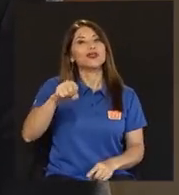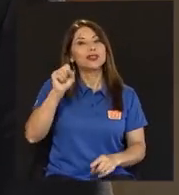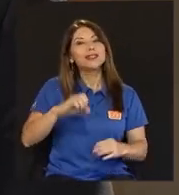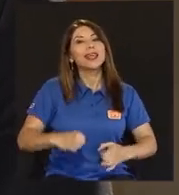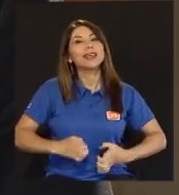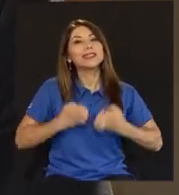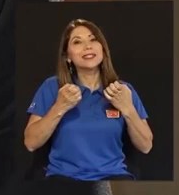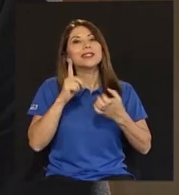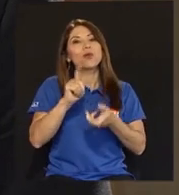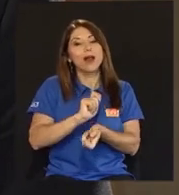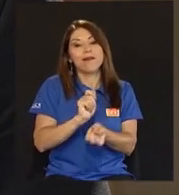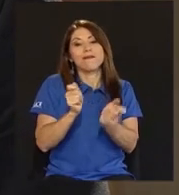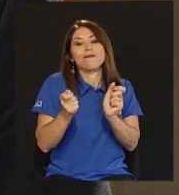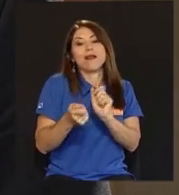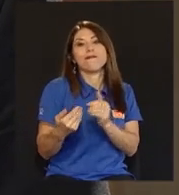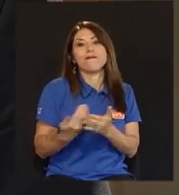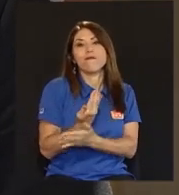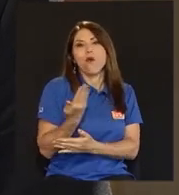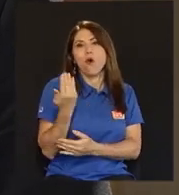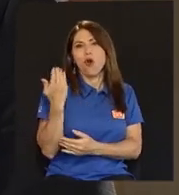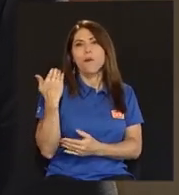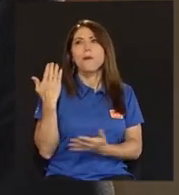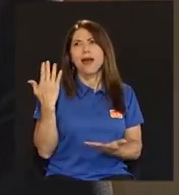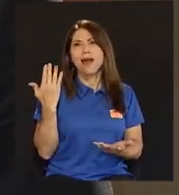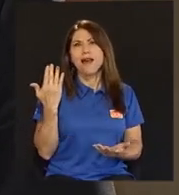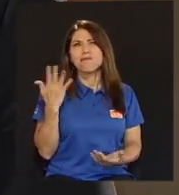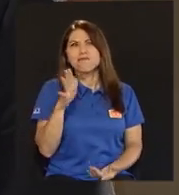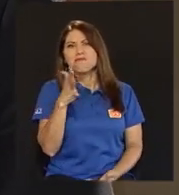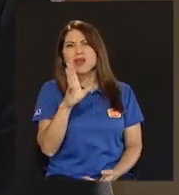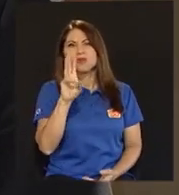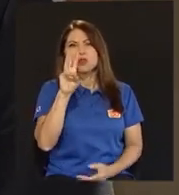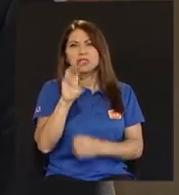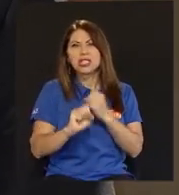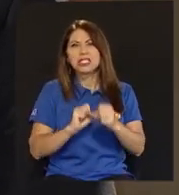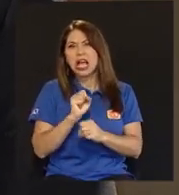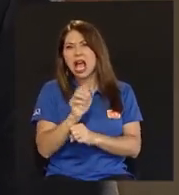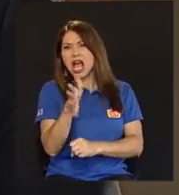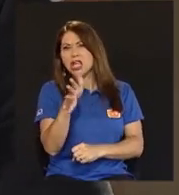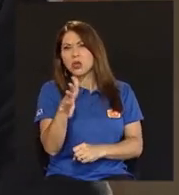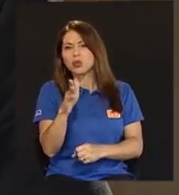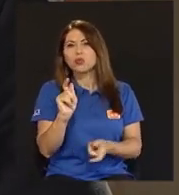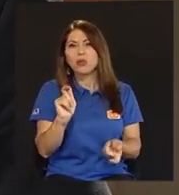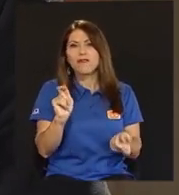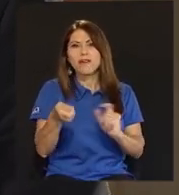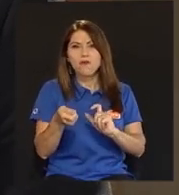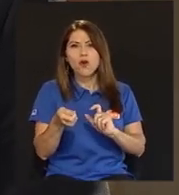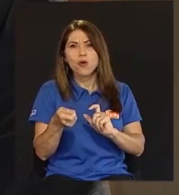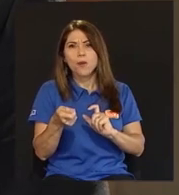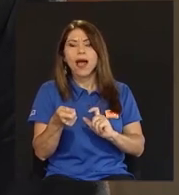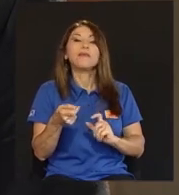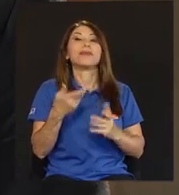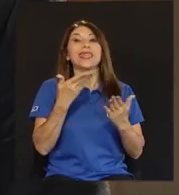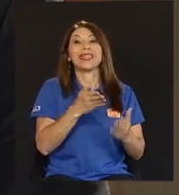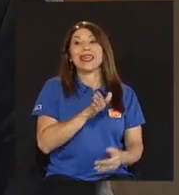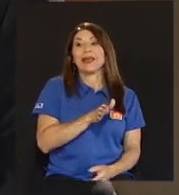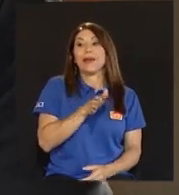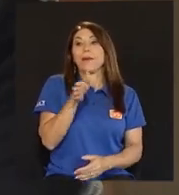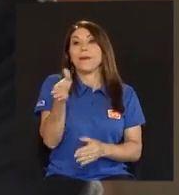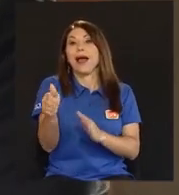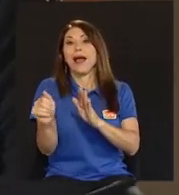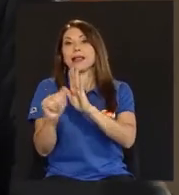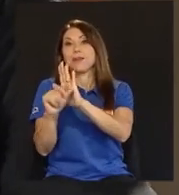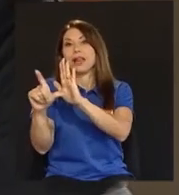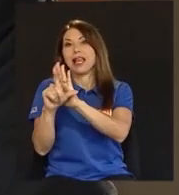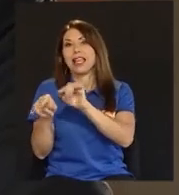reforma relativamente reciente, hablamos 6 años, una cosa así, de ir a la Asamblea Legislativa, se presenta